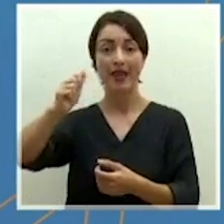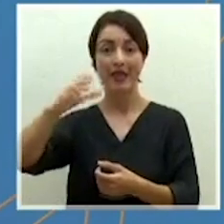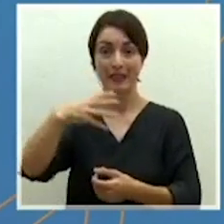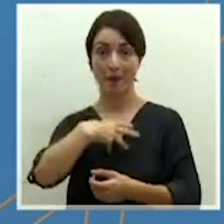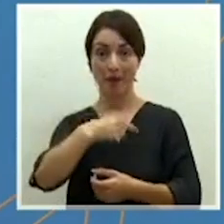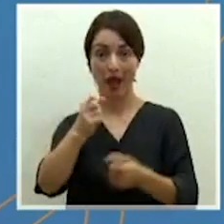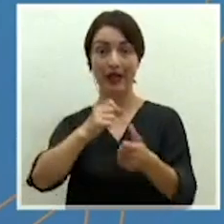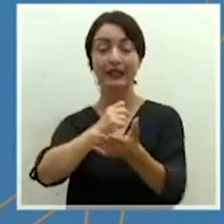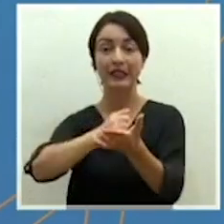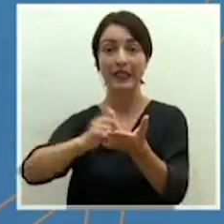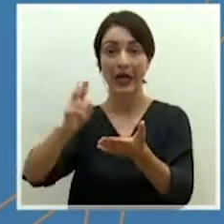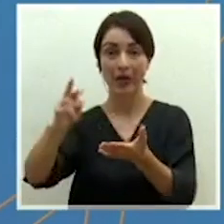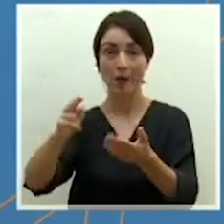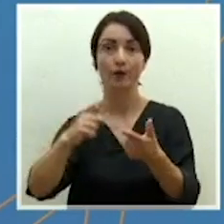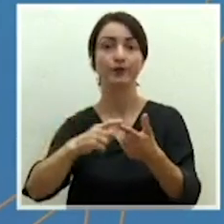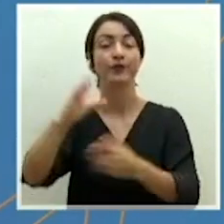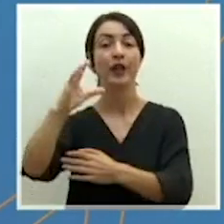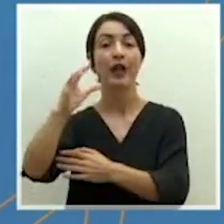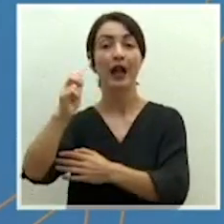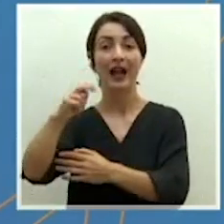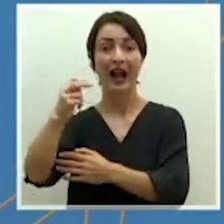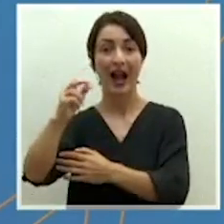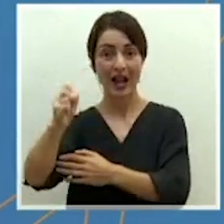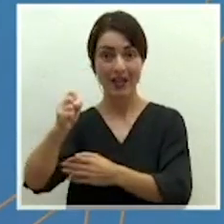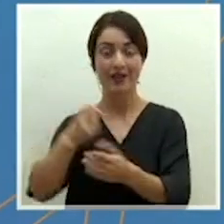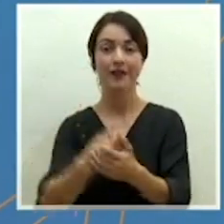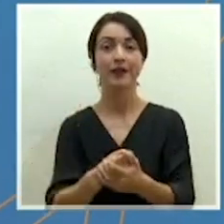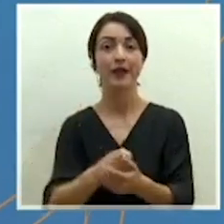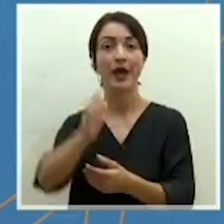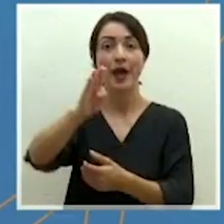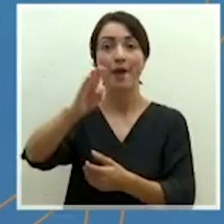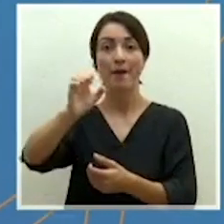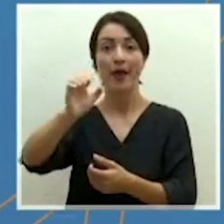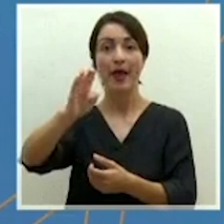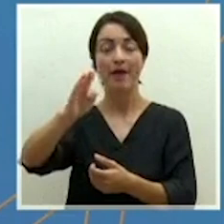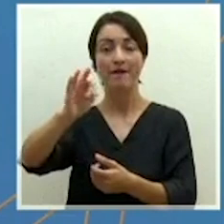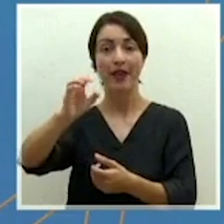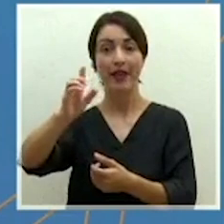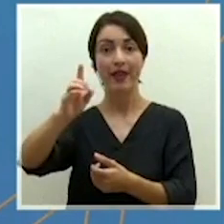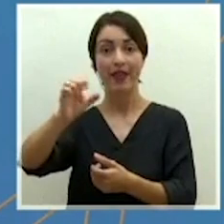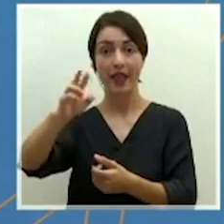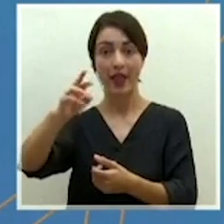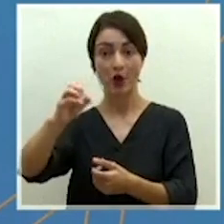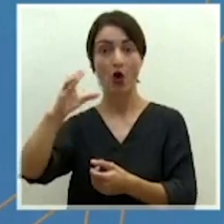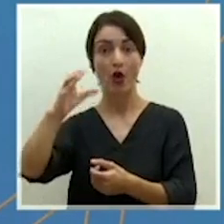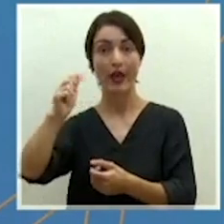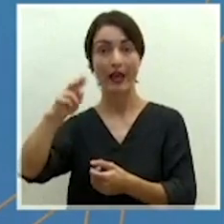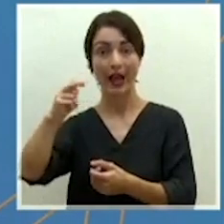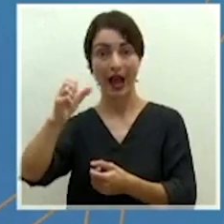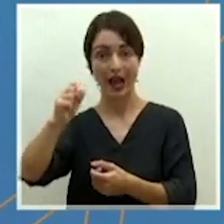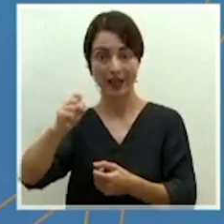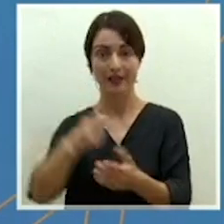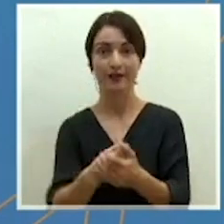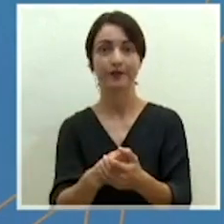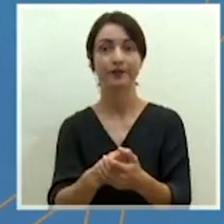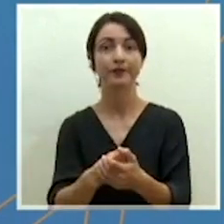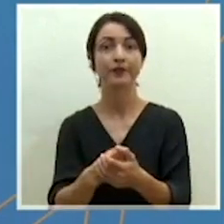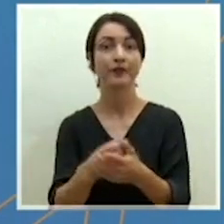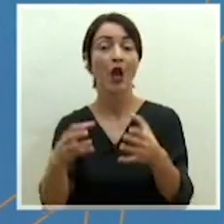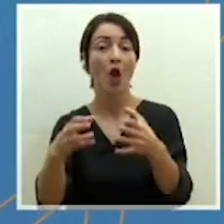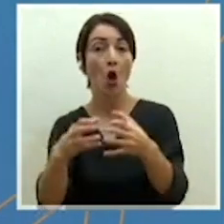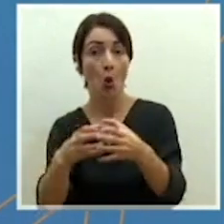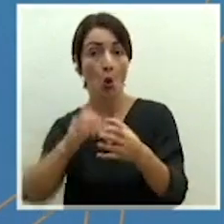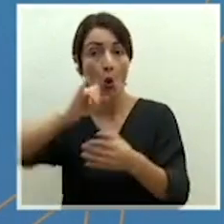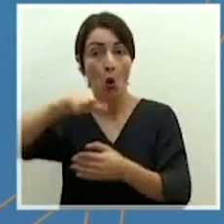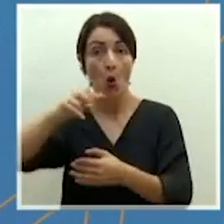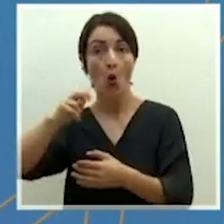Ramón, Distrito de Cañas y Distrito de Bebedero en el Cantón de Cañas, Distrito de Las Juntas en el